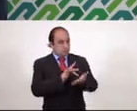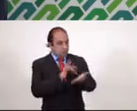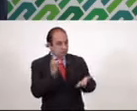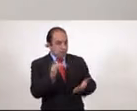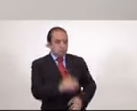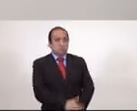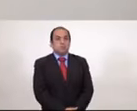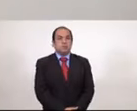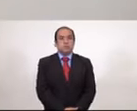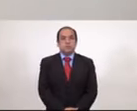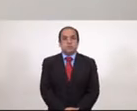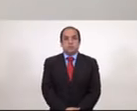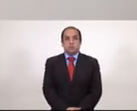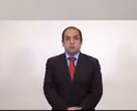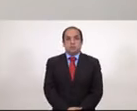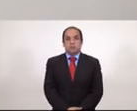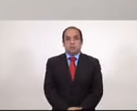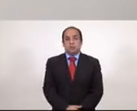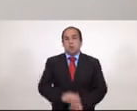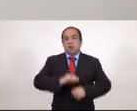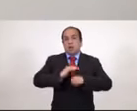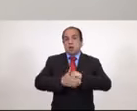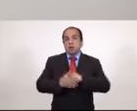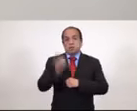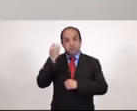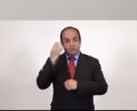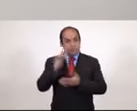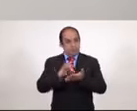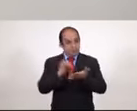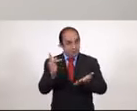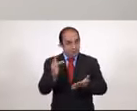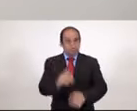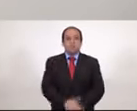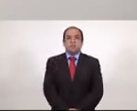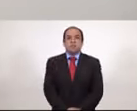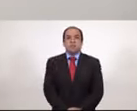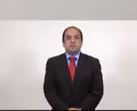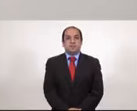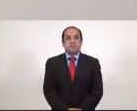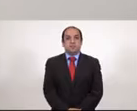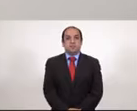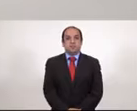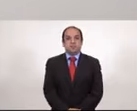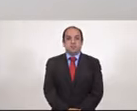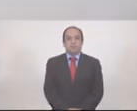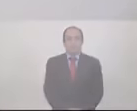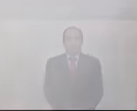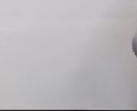Concluimos con la conferencia. Muchas gracias. Gracias. Muchas gracias.